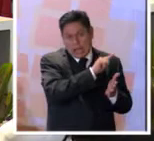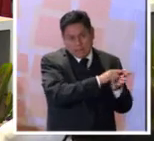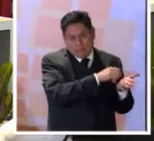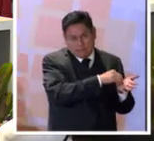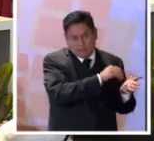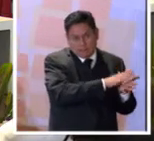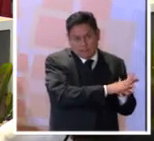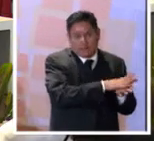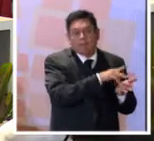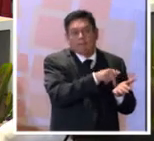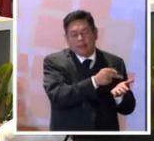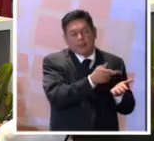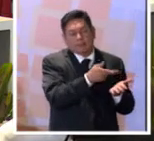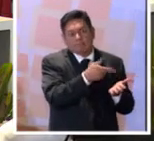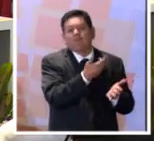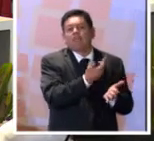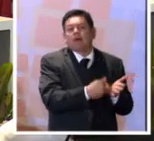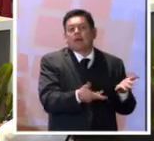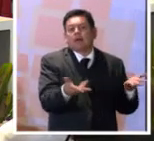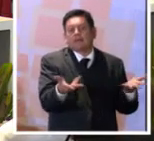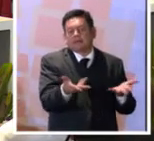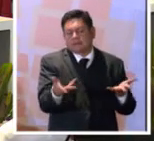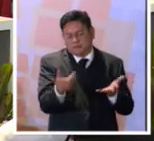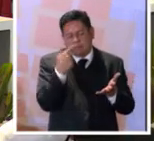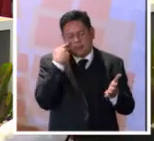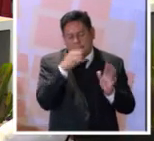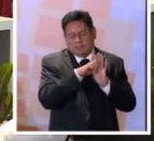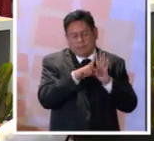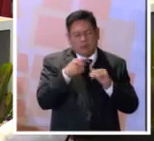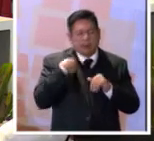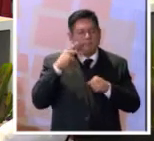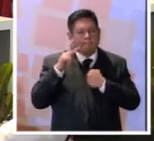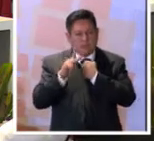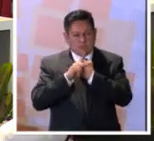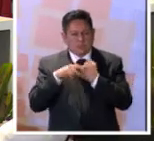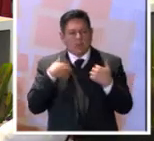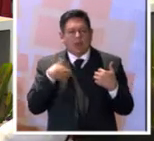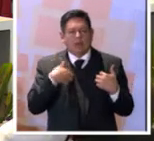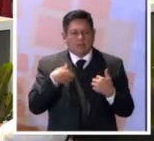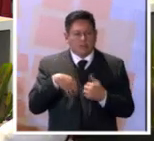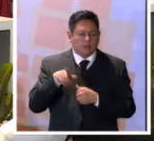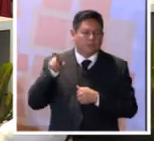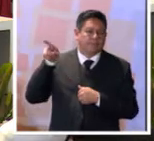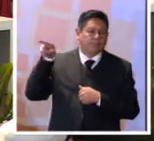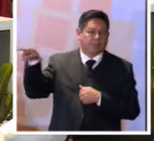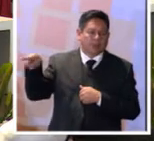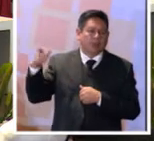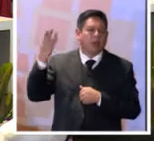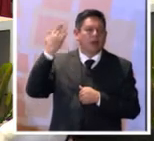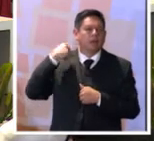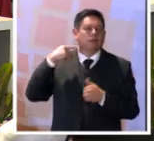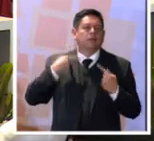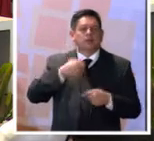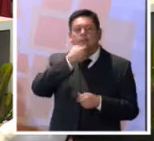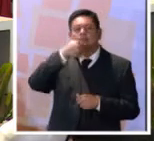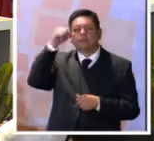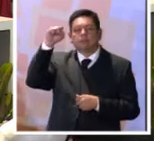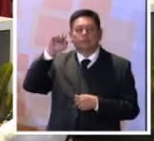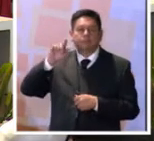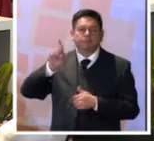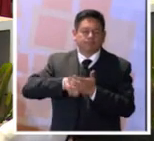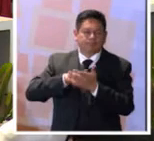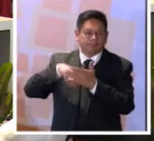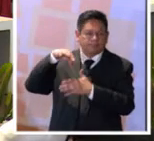Voy a ser reiterativa, pero voy a llevar una experiencia argentina. Hace poco tiempo, para estas últimas elecciones en nuestro país, se